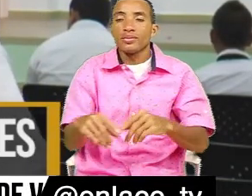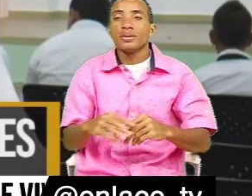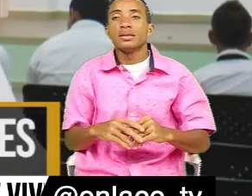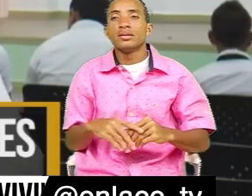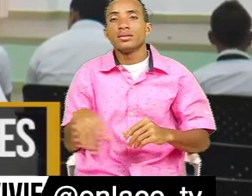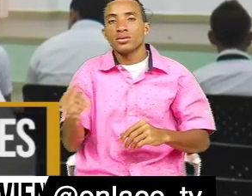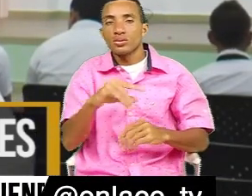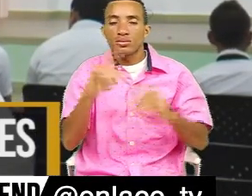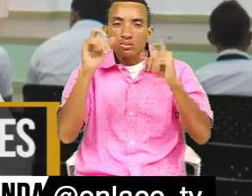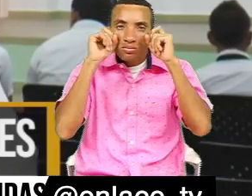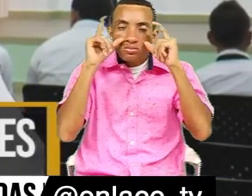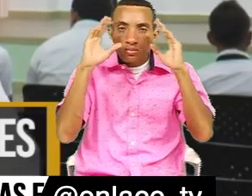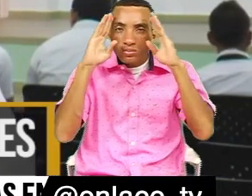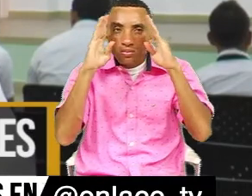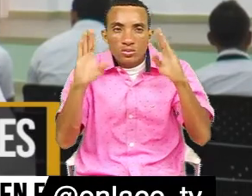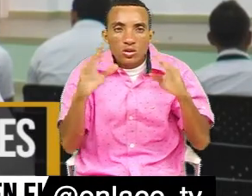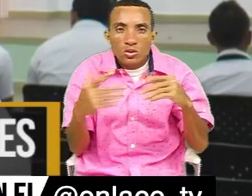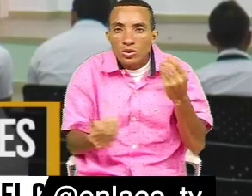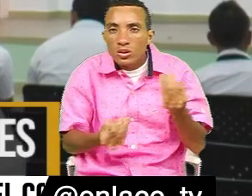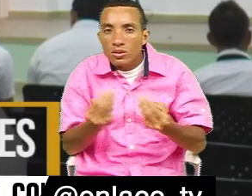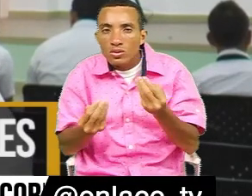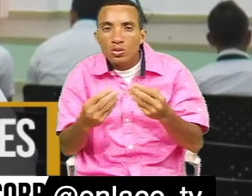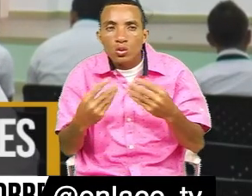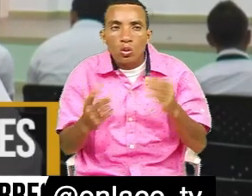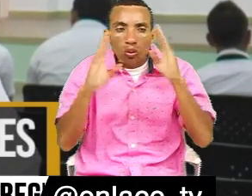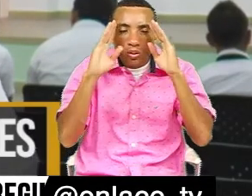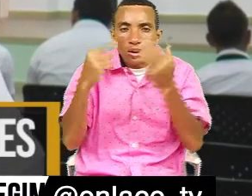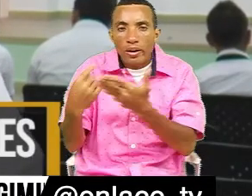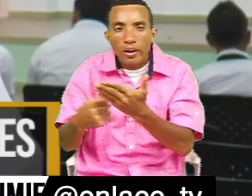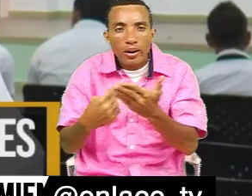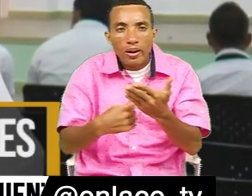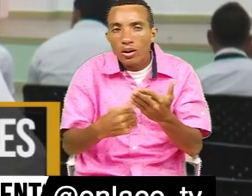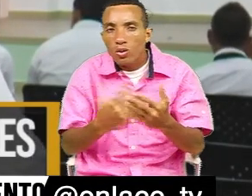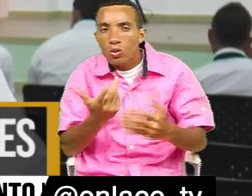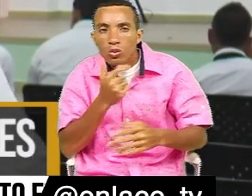muy pendientes a estas actuaciones y a las conclusiones a que se lleguen en su encuentro